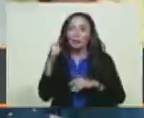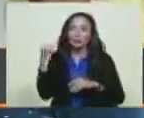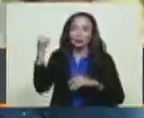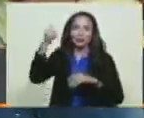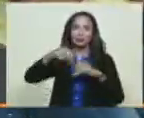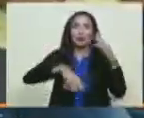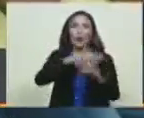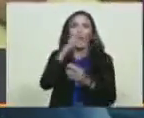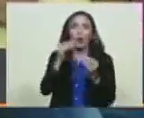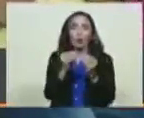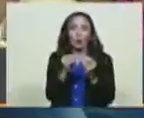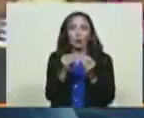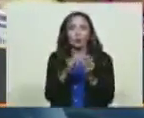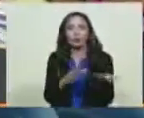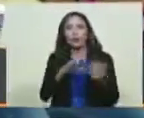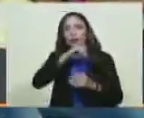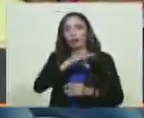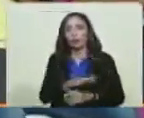del sur